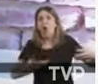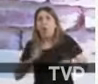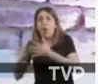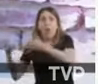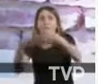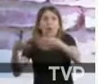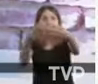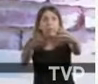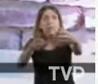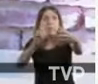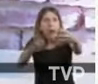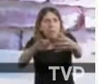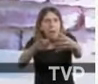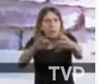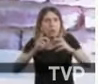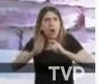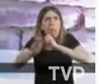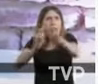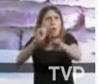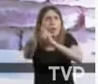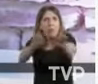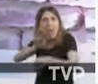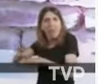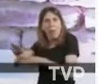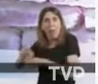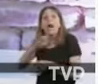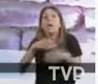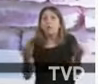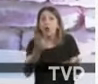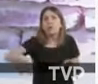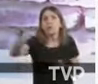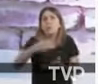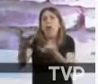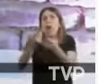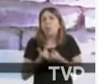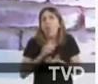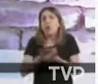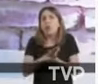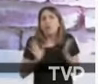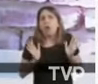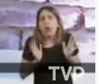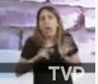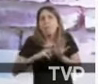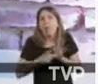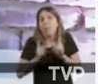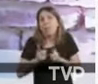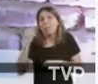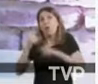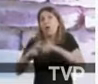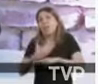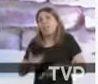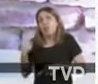lo mínimo que se puede pedir es que contribuyan a solucionar el problema que realizaron. Por eso